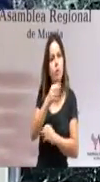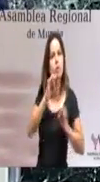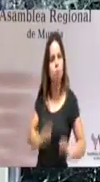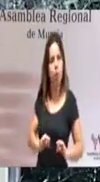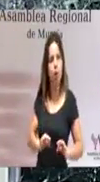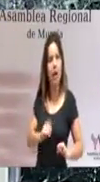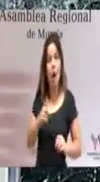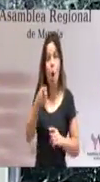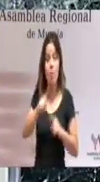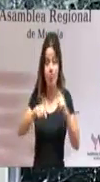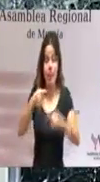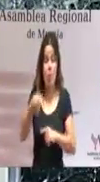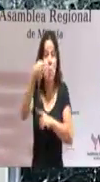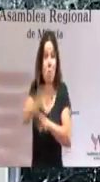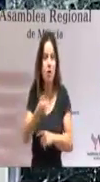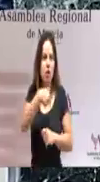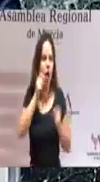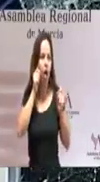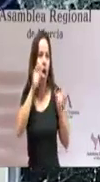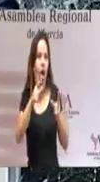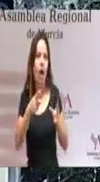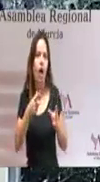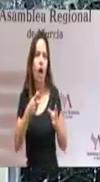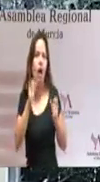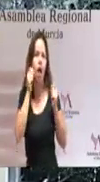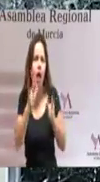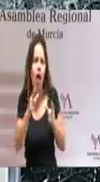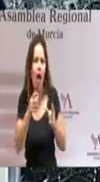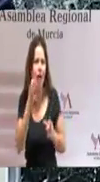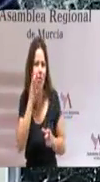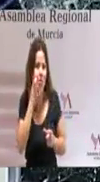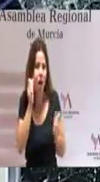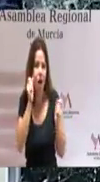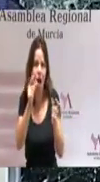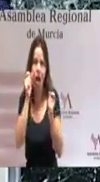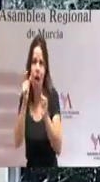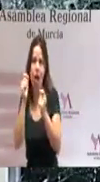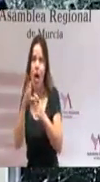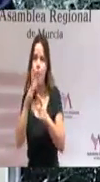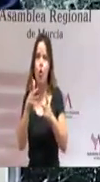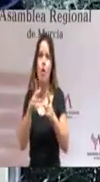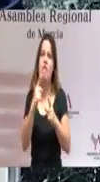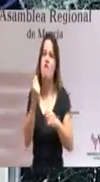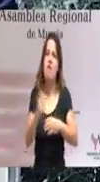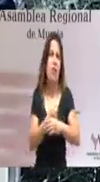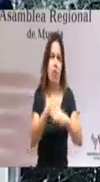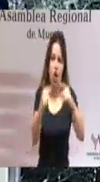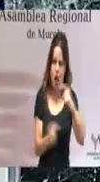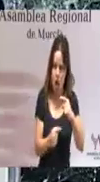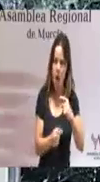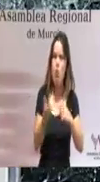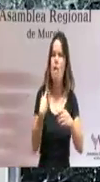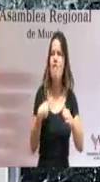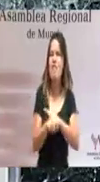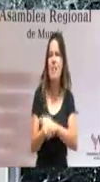Y un mes después nos encontramos, desgraciadamente, con la cruda realidad, con la infrafinanciación, con una